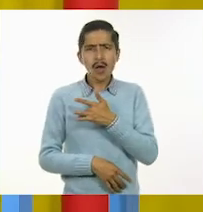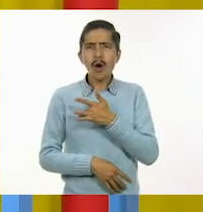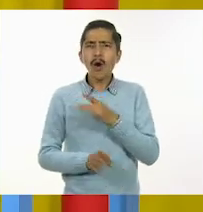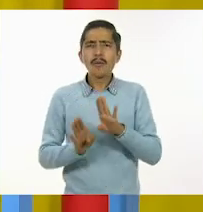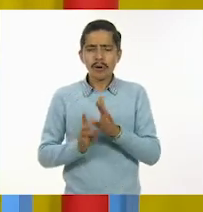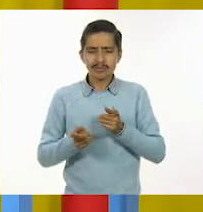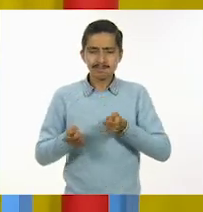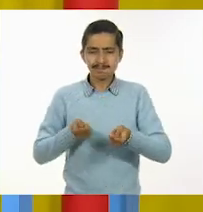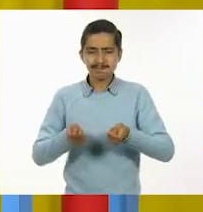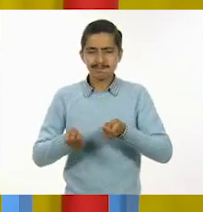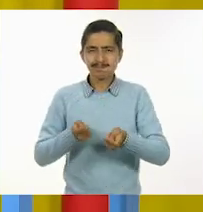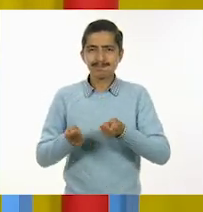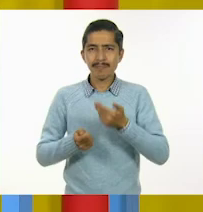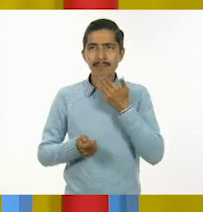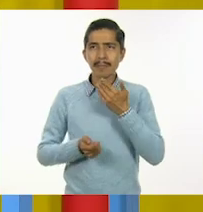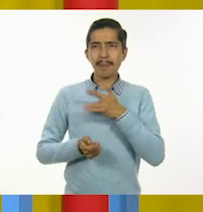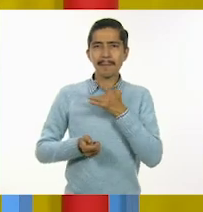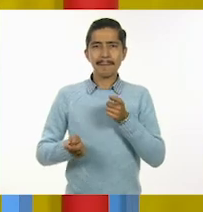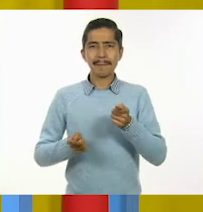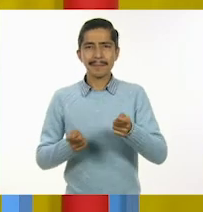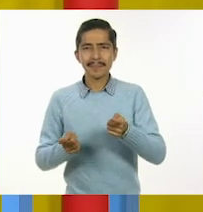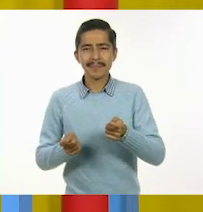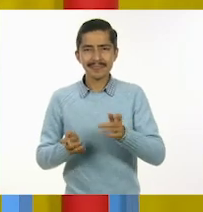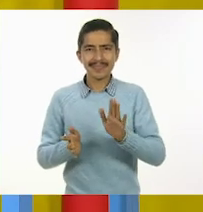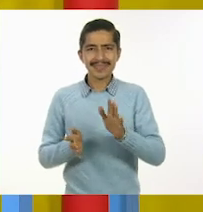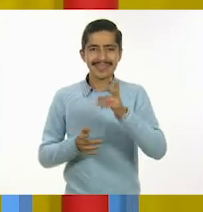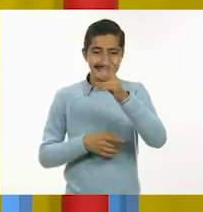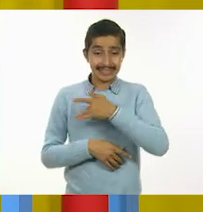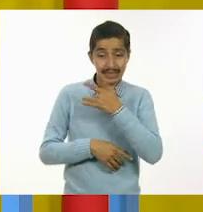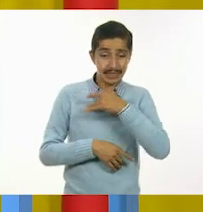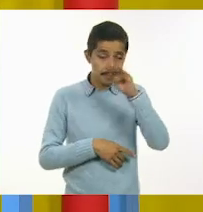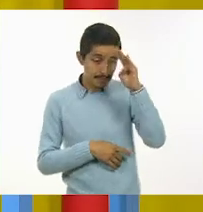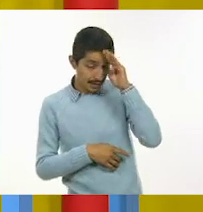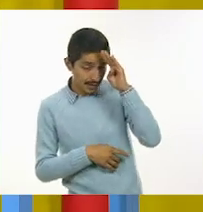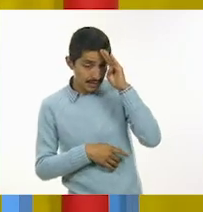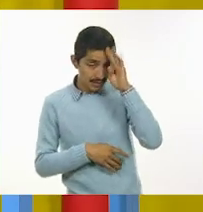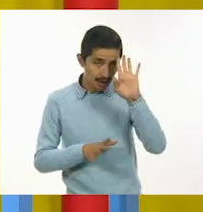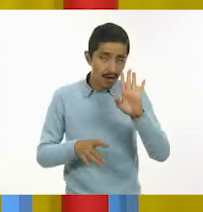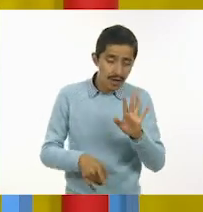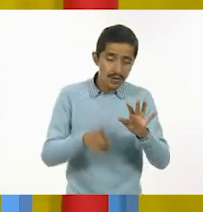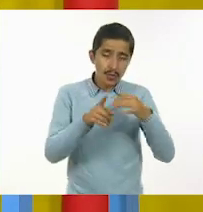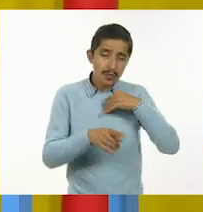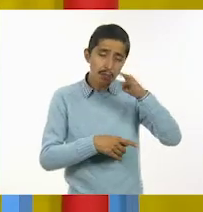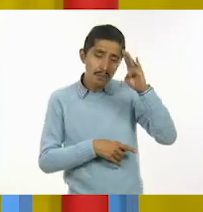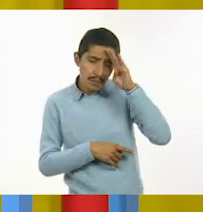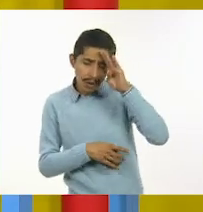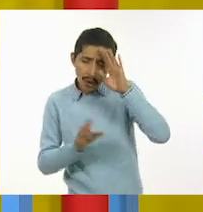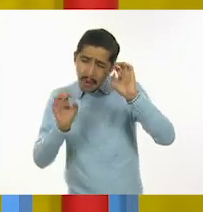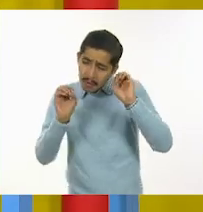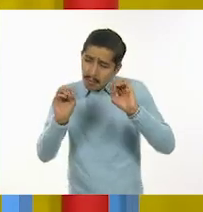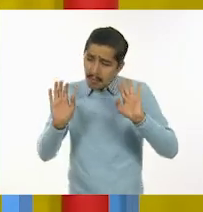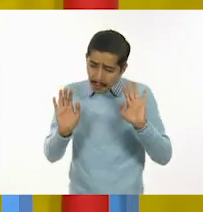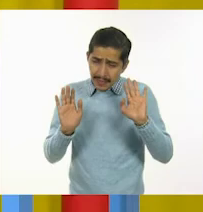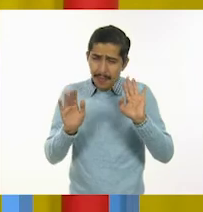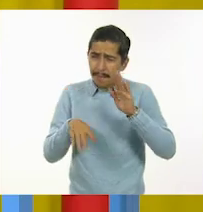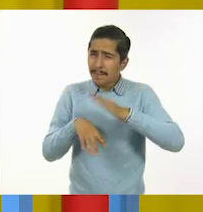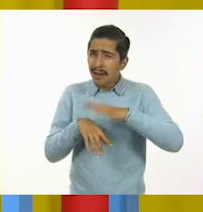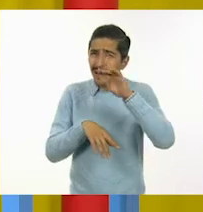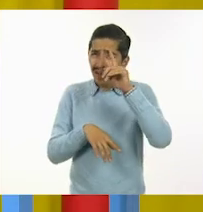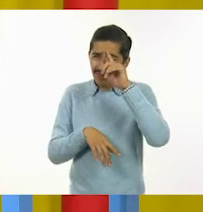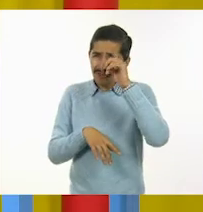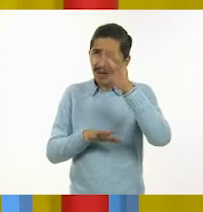para revisar lo que estamos sintiendo y pensando, es decir, reflexionar o tal vez es más